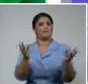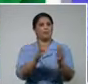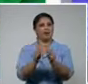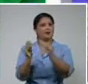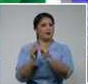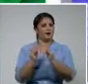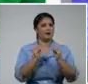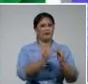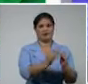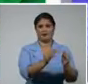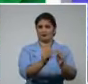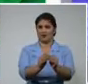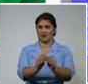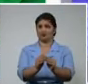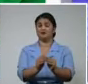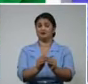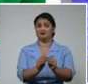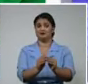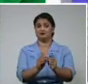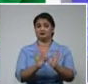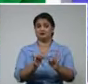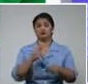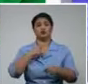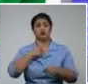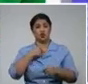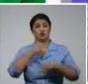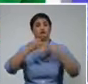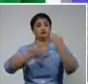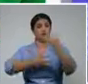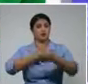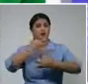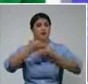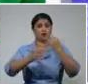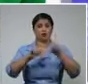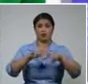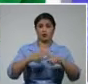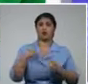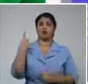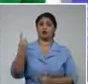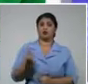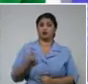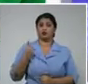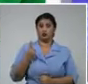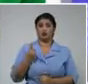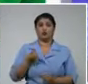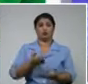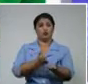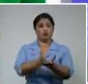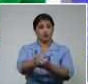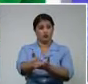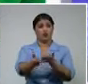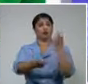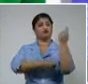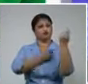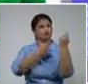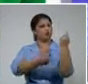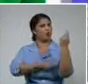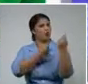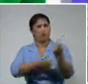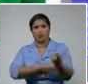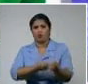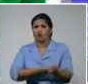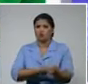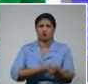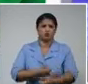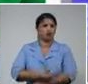razón, y yo lo digo porque en eso estamos trabajando duro, por lo que todos los contactos